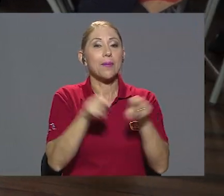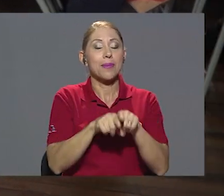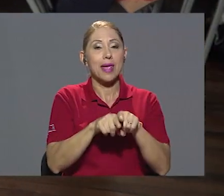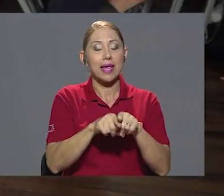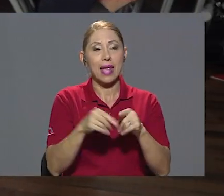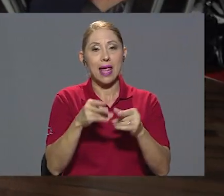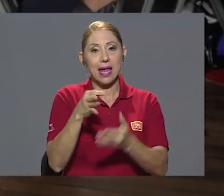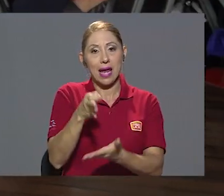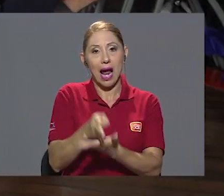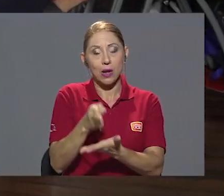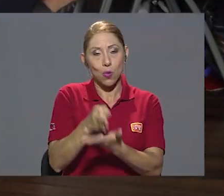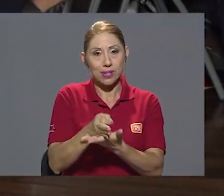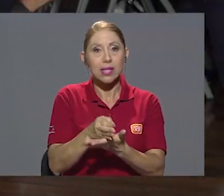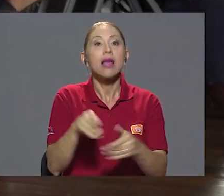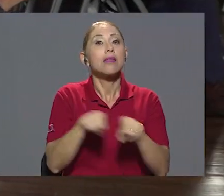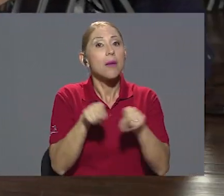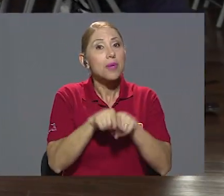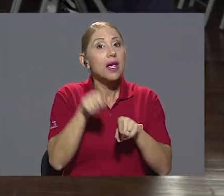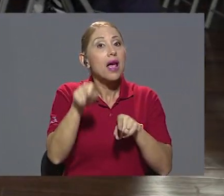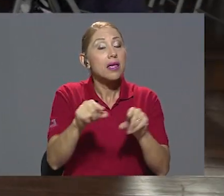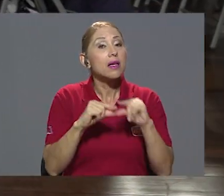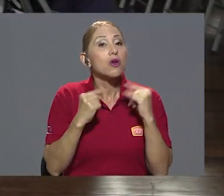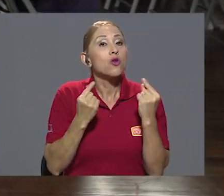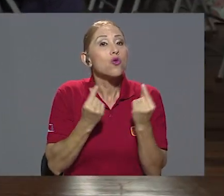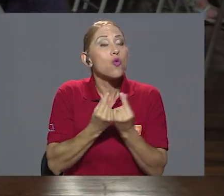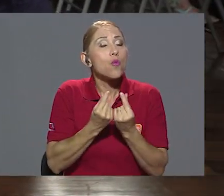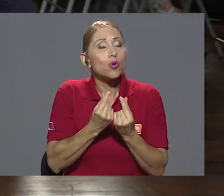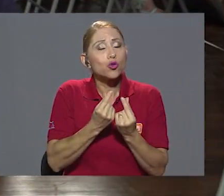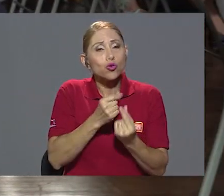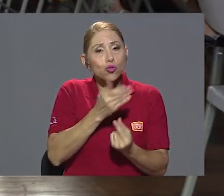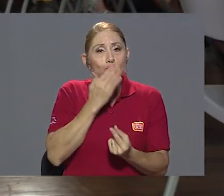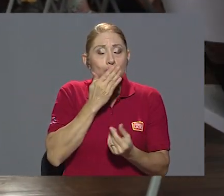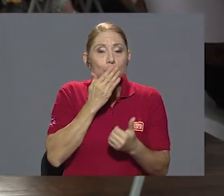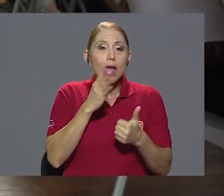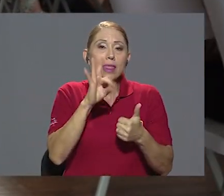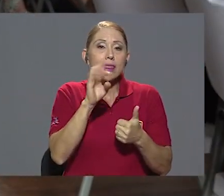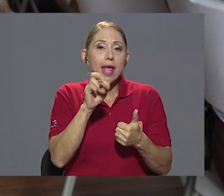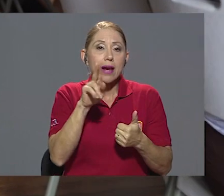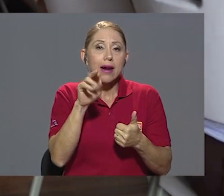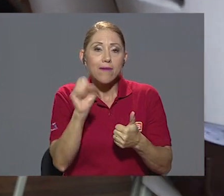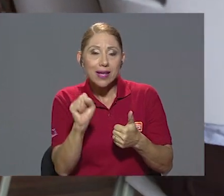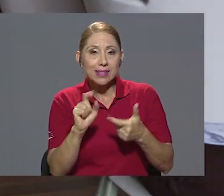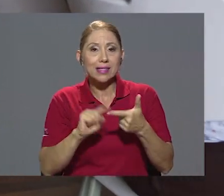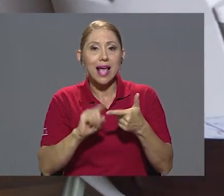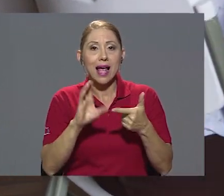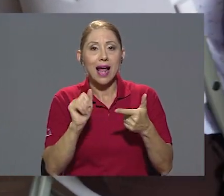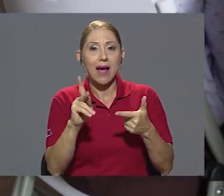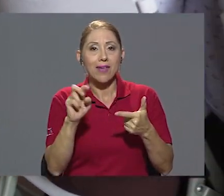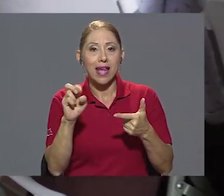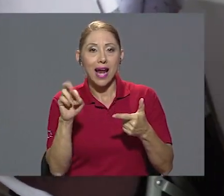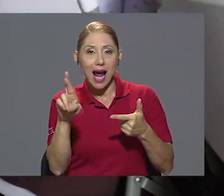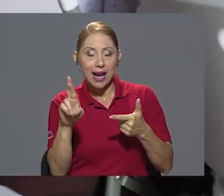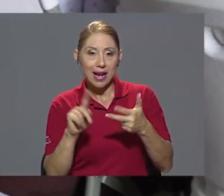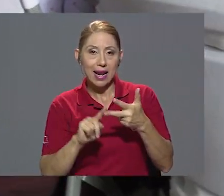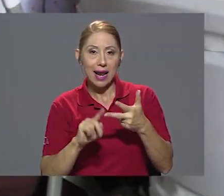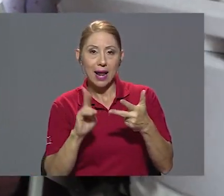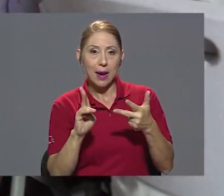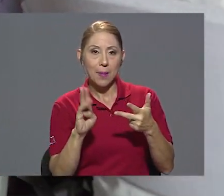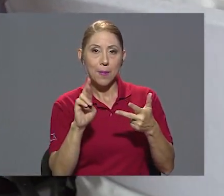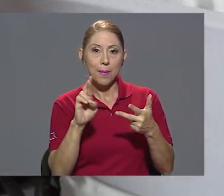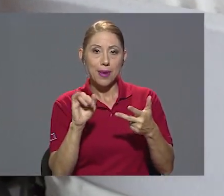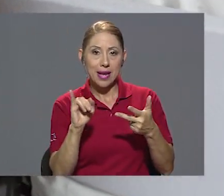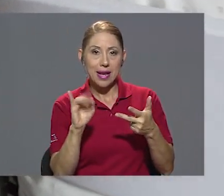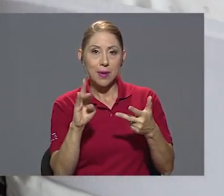ahí también atendemos grupos originarios como los Terrabas, Cabeca, bribris y Noves.